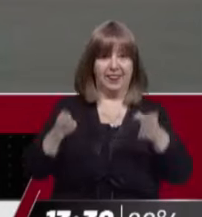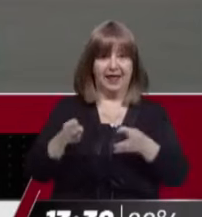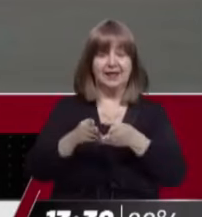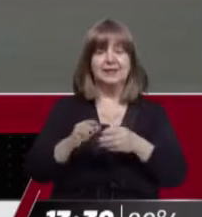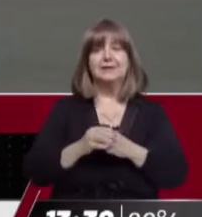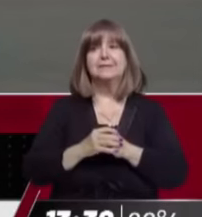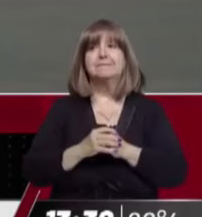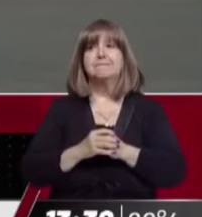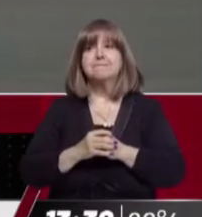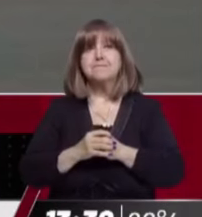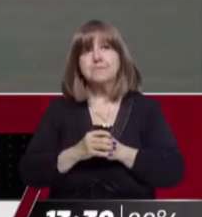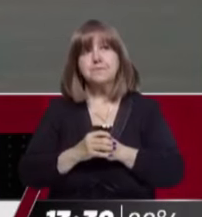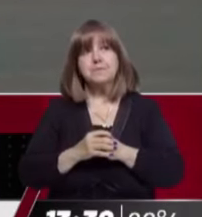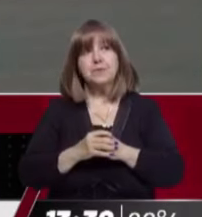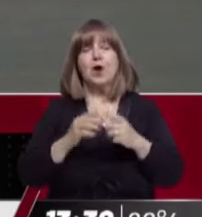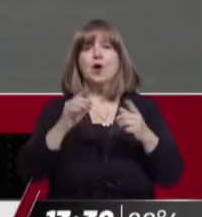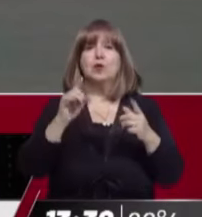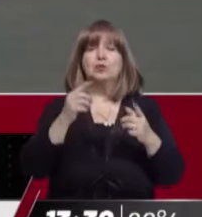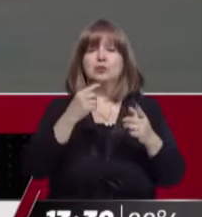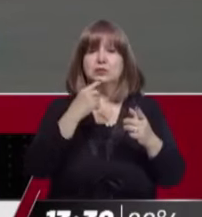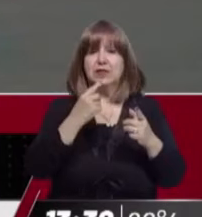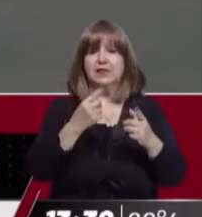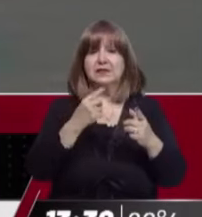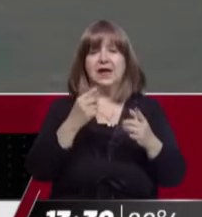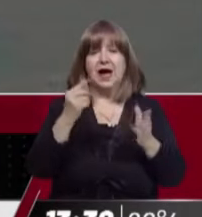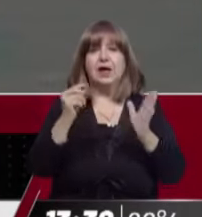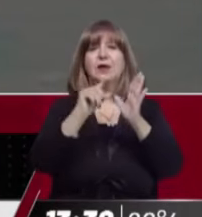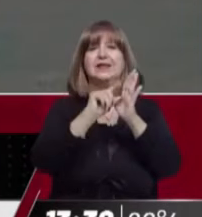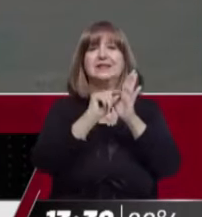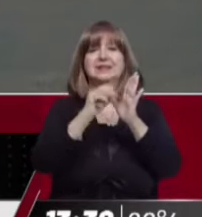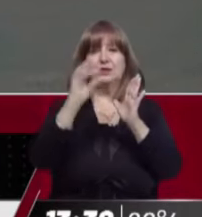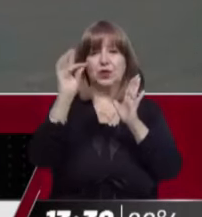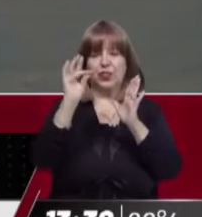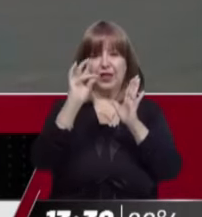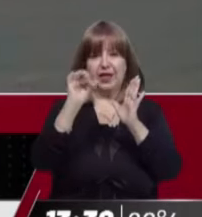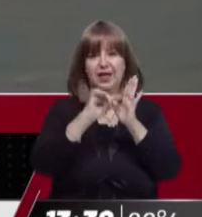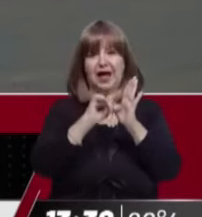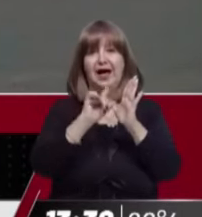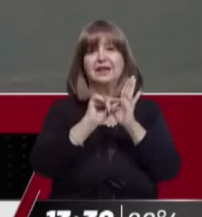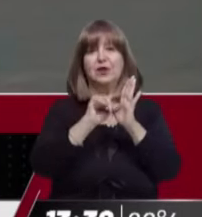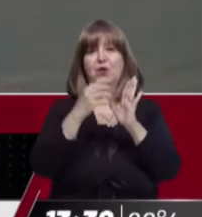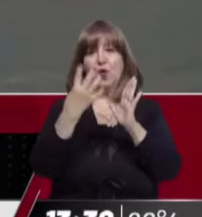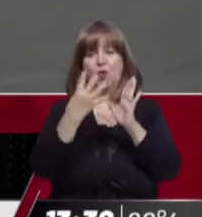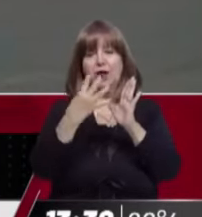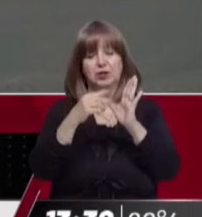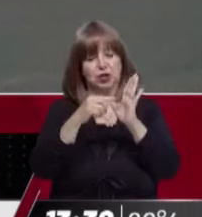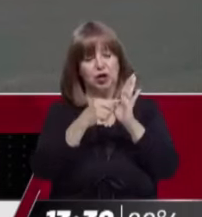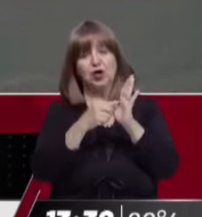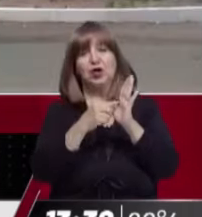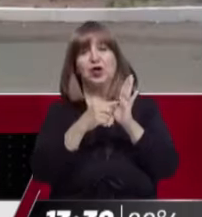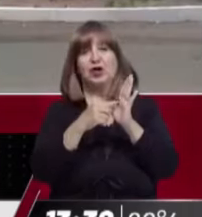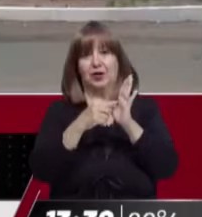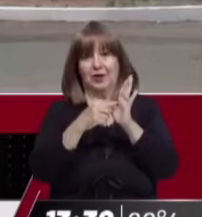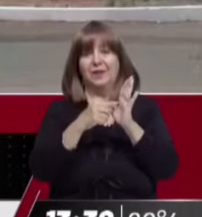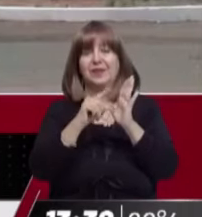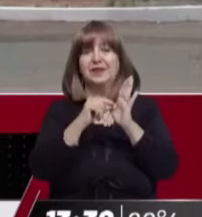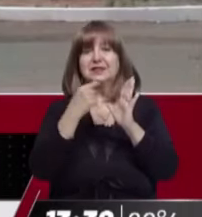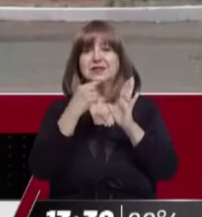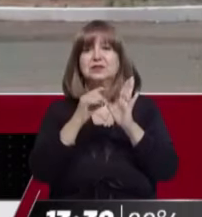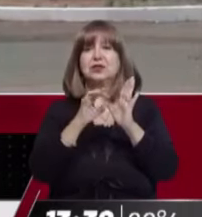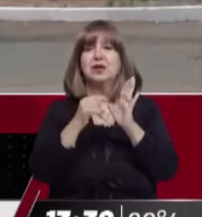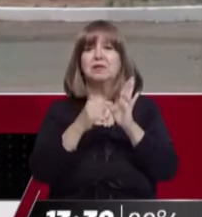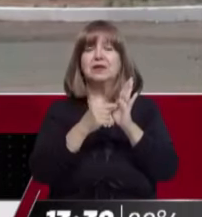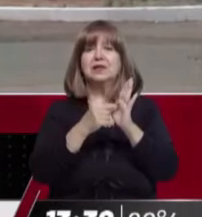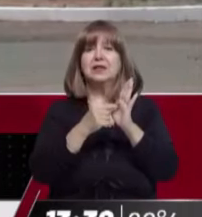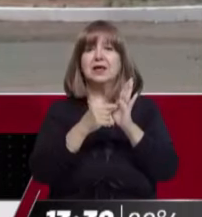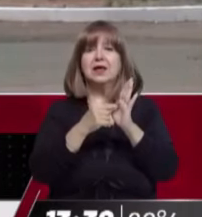motivo agravio que llega a la corte es ese inciso que es el inciso d de la del artículo 4 vinculado a la condición de que solamente